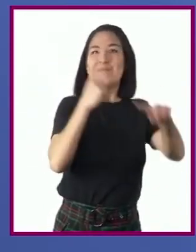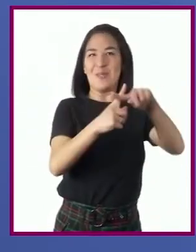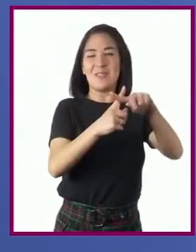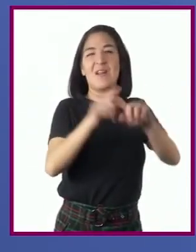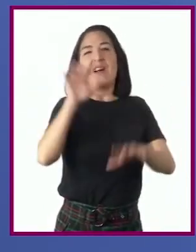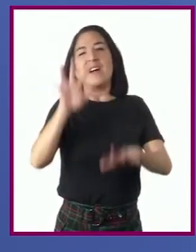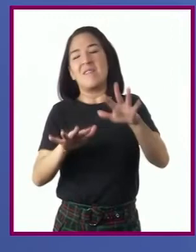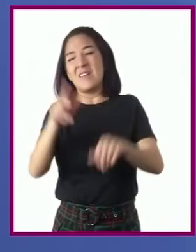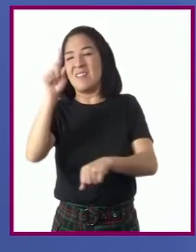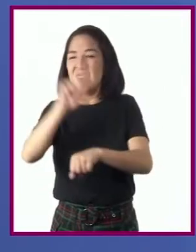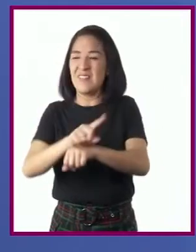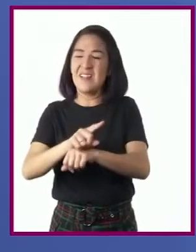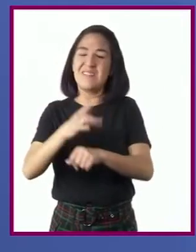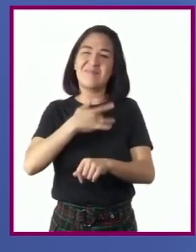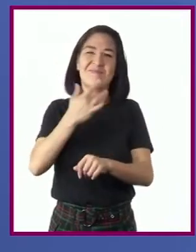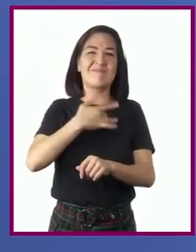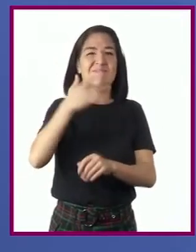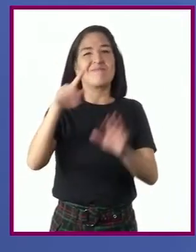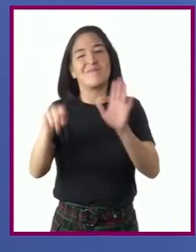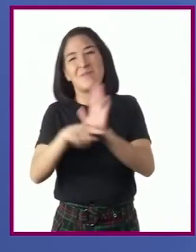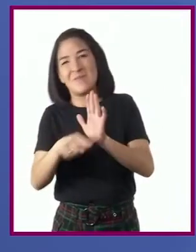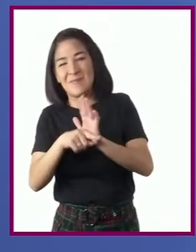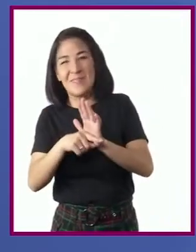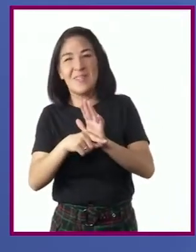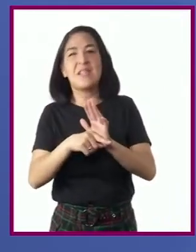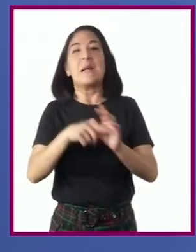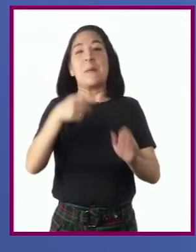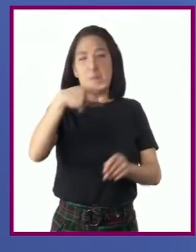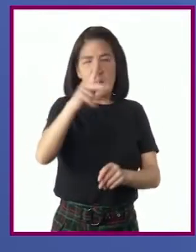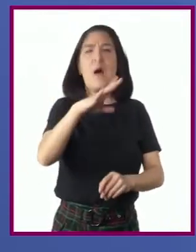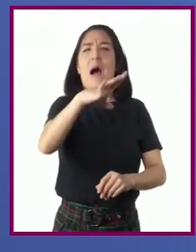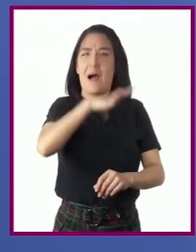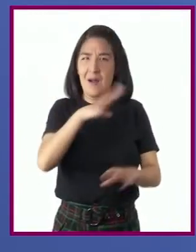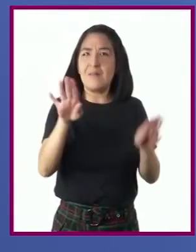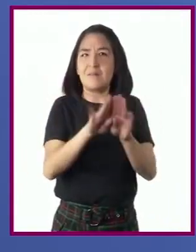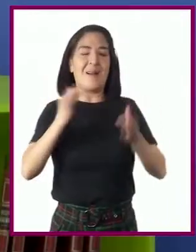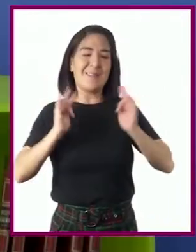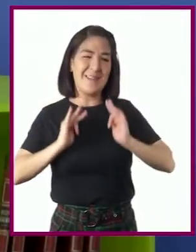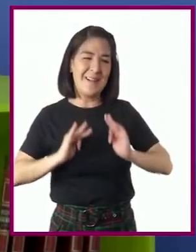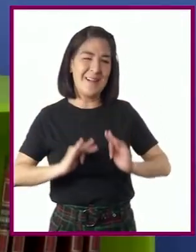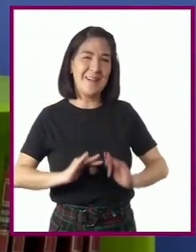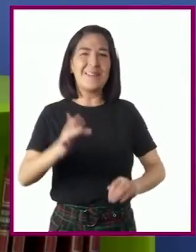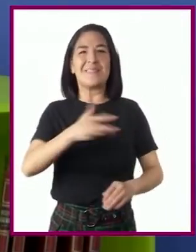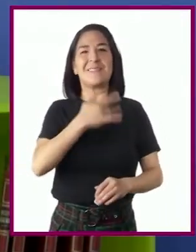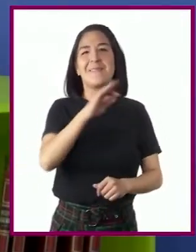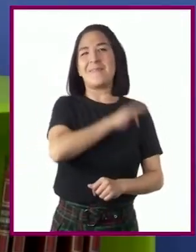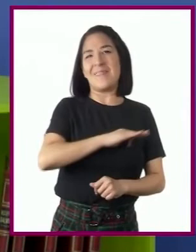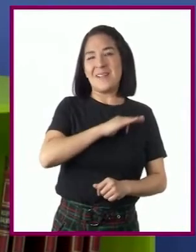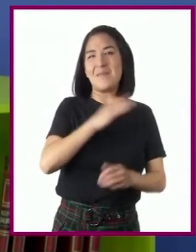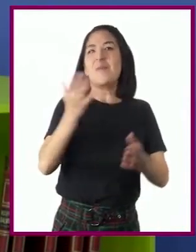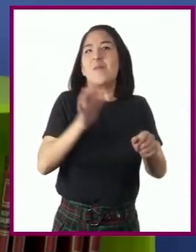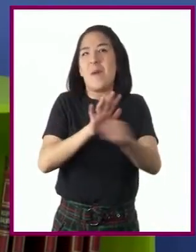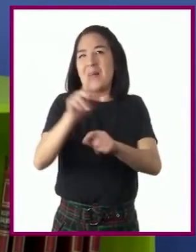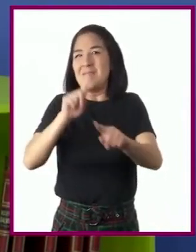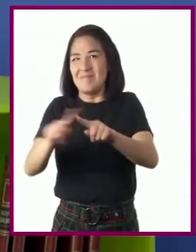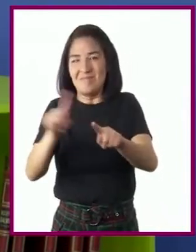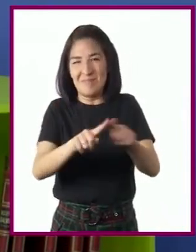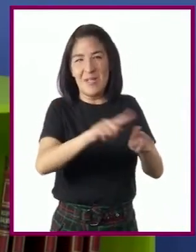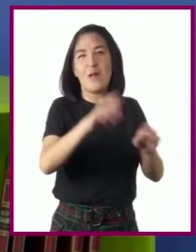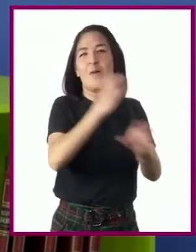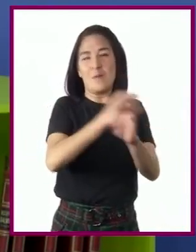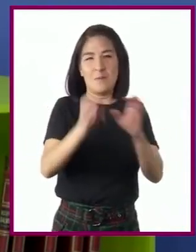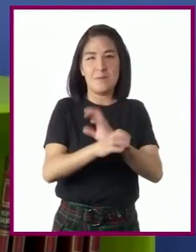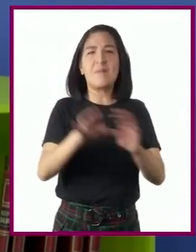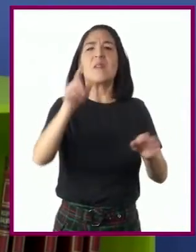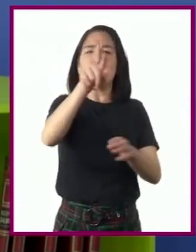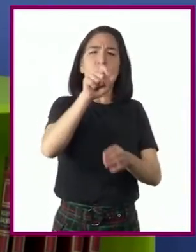que tampoco hay una fórmula universalmente efectiva para enfrentar esta crisis. Escribir también les ayudará a expresar lo